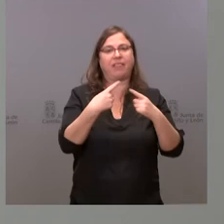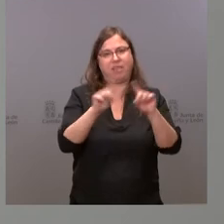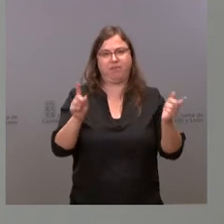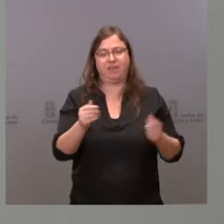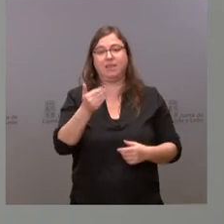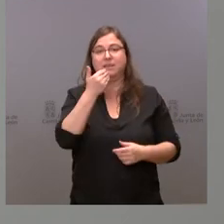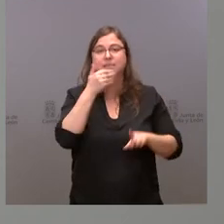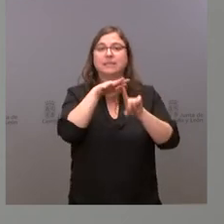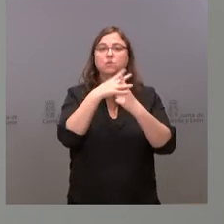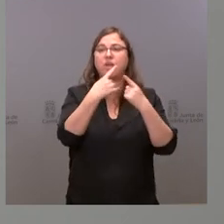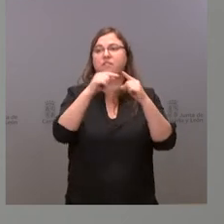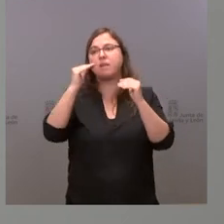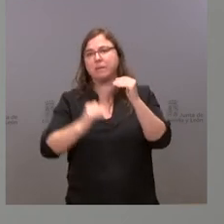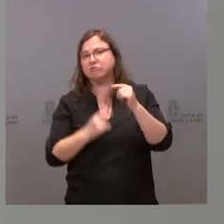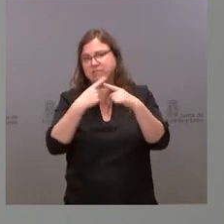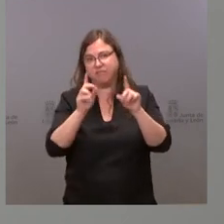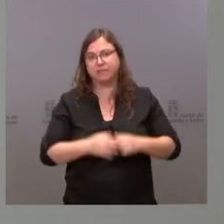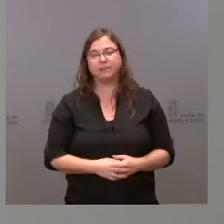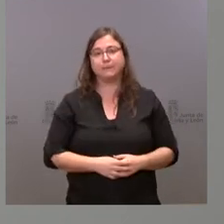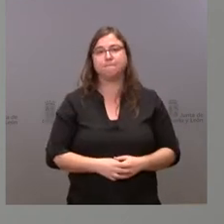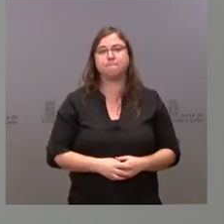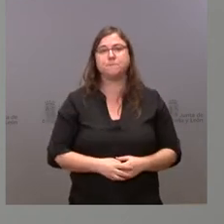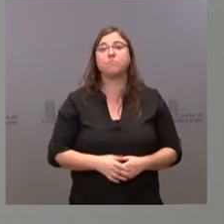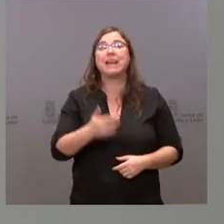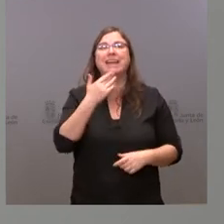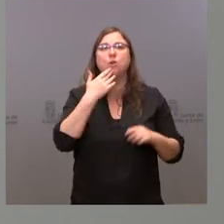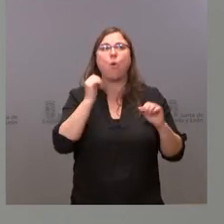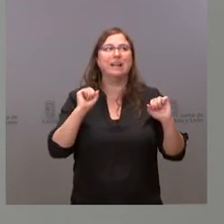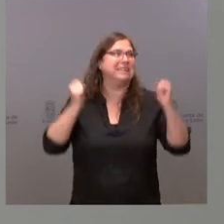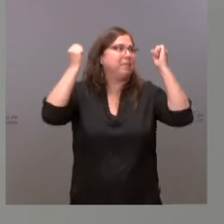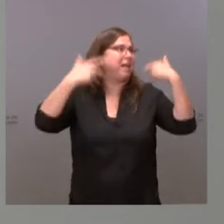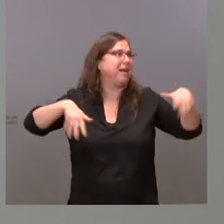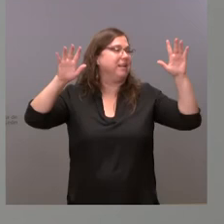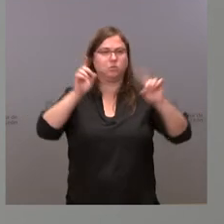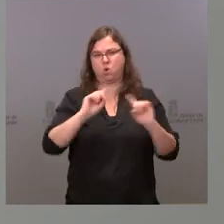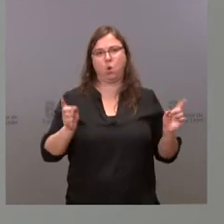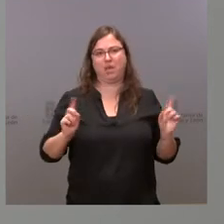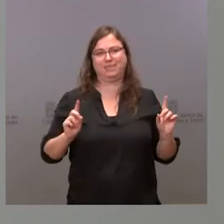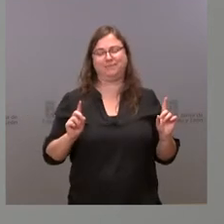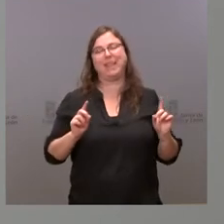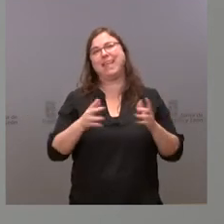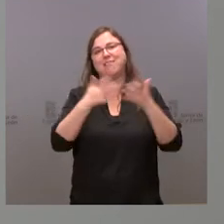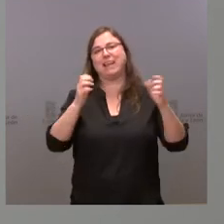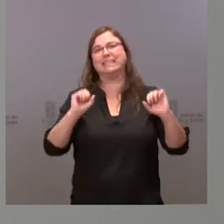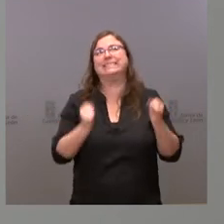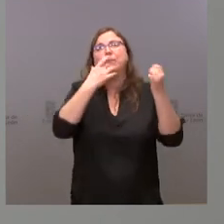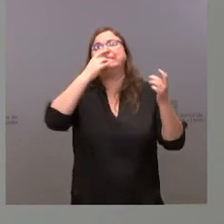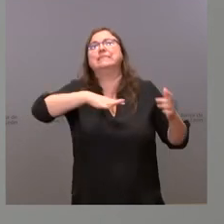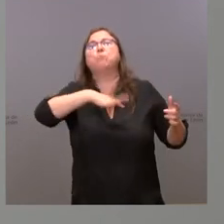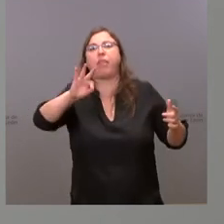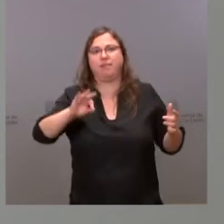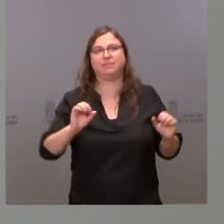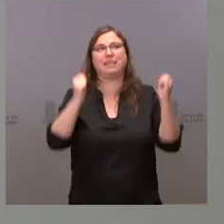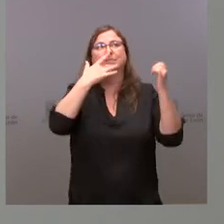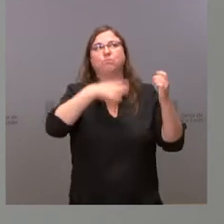epidemiológicas más bajas él no es un sálvese quien pueda no salvamos nos diremos que era una situación de sálvese quien pueda